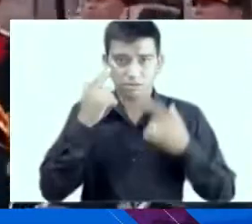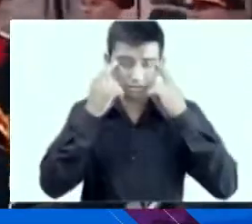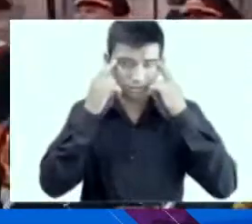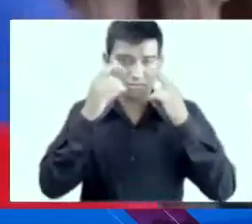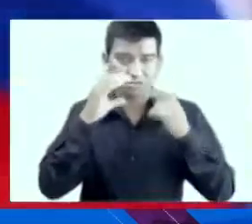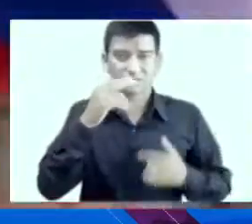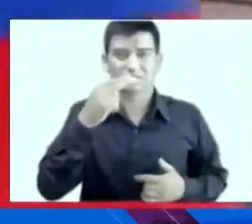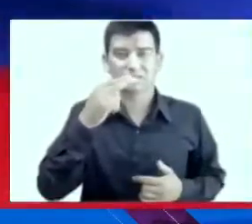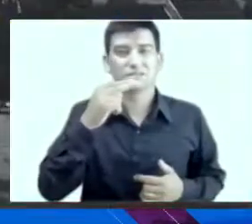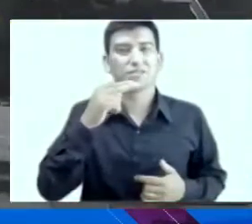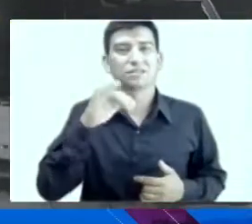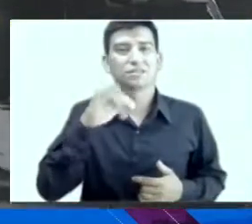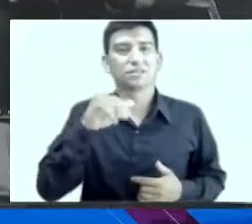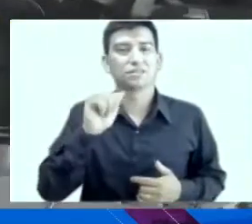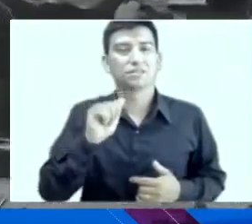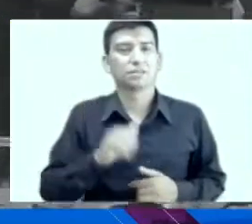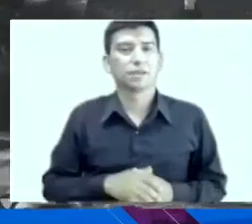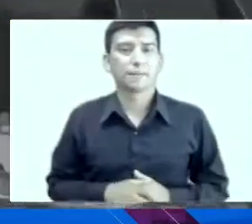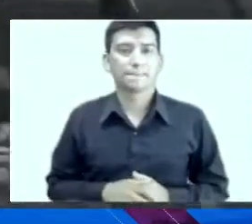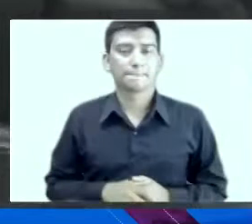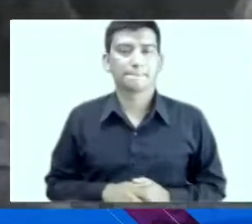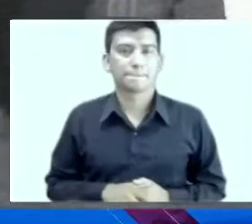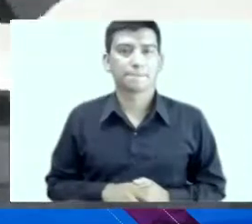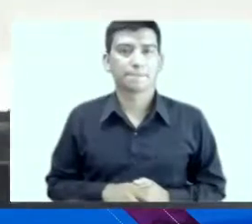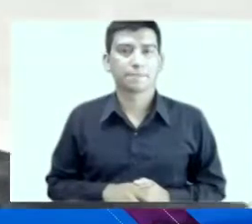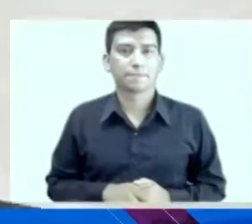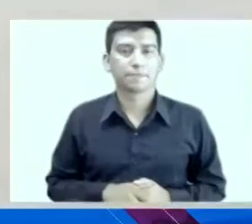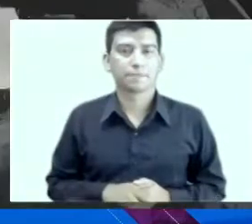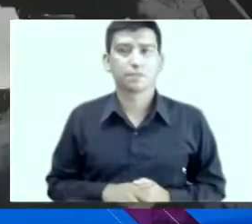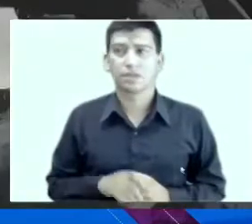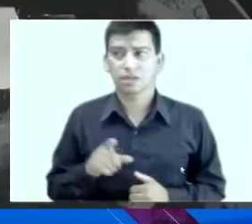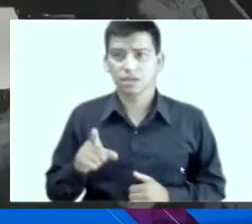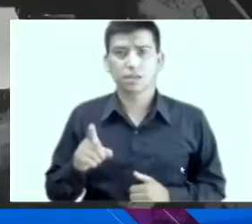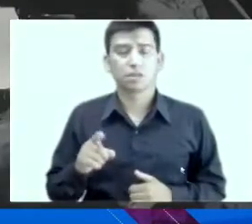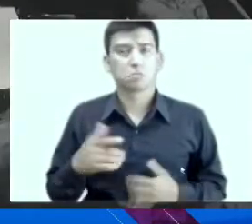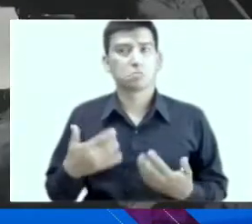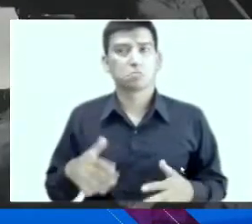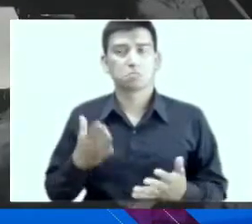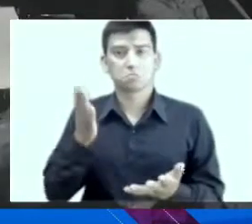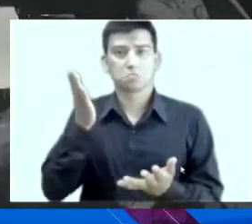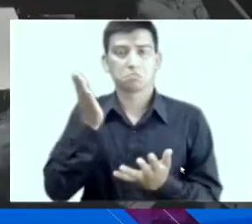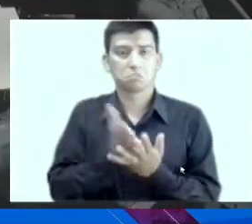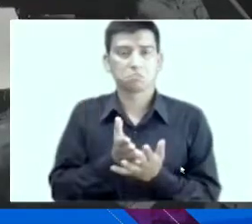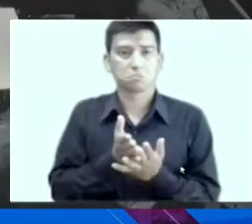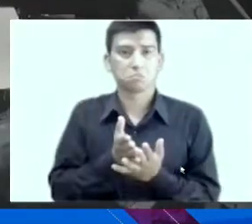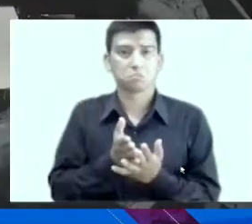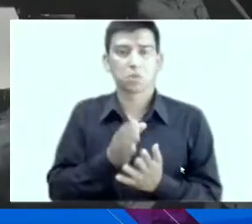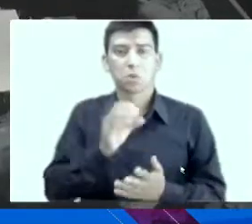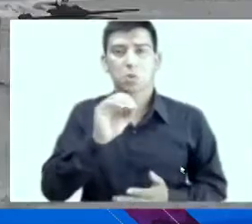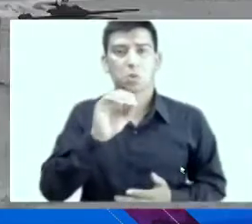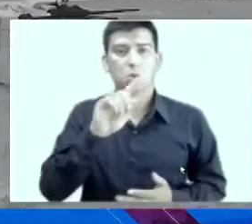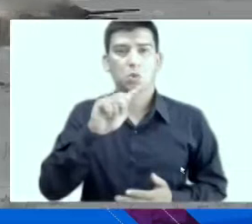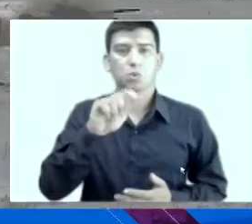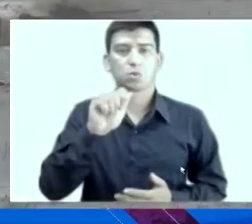Unidas, sino que increíblemente fractura la propia organización del Tratado Atlántico Norte cuando sostuvo este